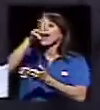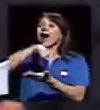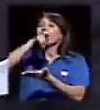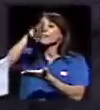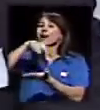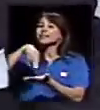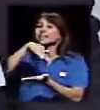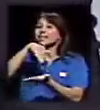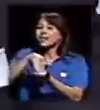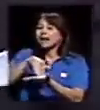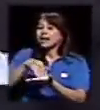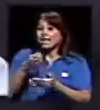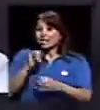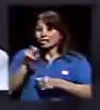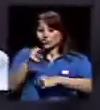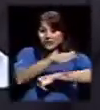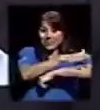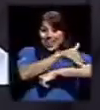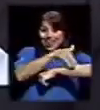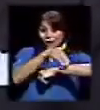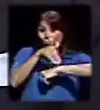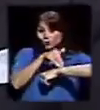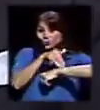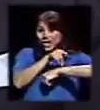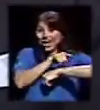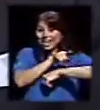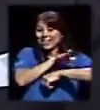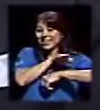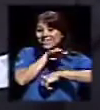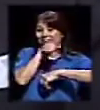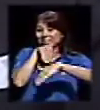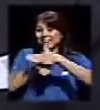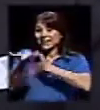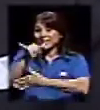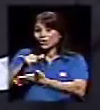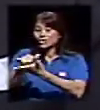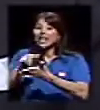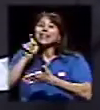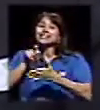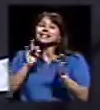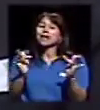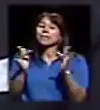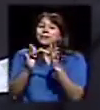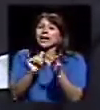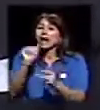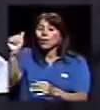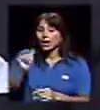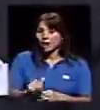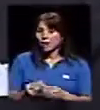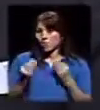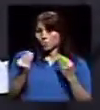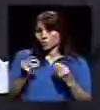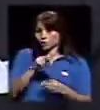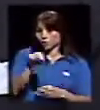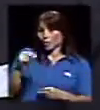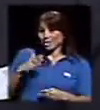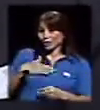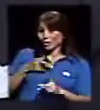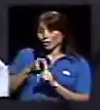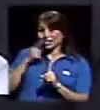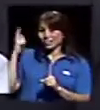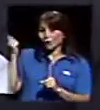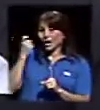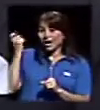costa, su ciudad de referencia era Alajuela. Bueno, muchos de mis compañeros de vida, digamos, provenientes de